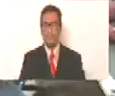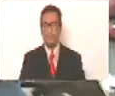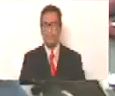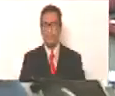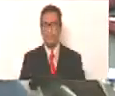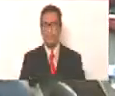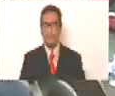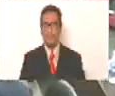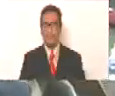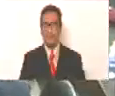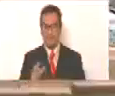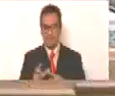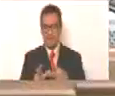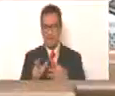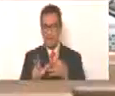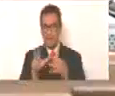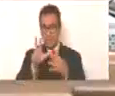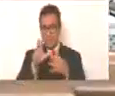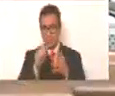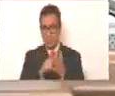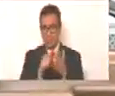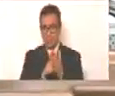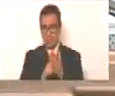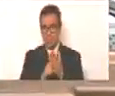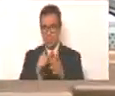Tercer punto del orden del día, señora secretaria.